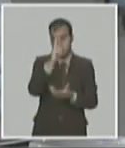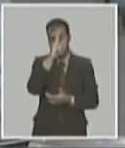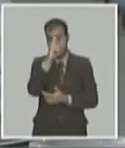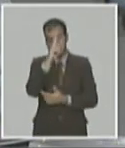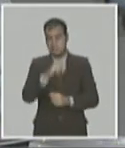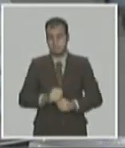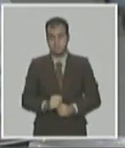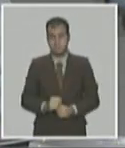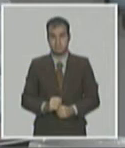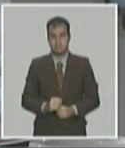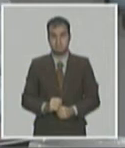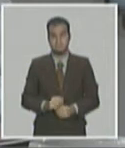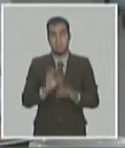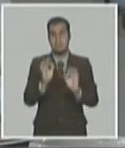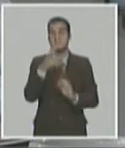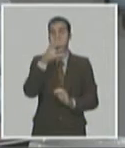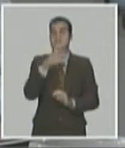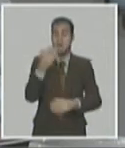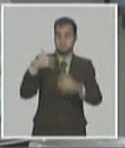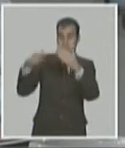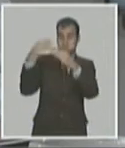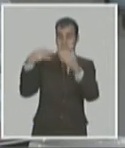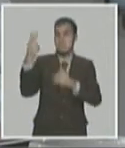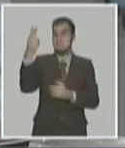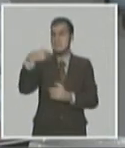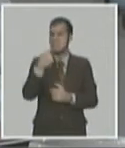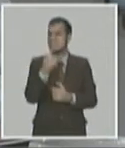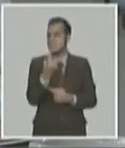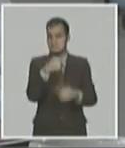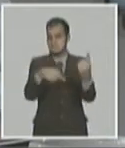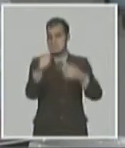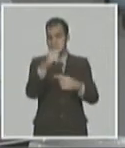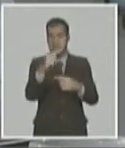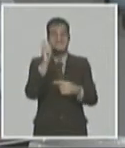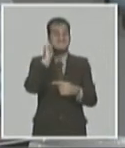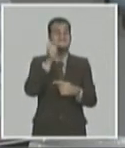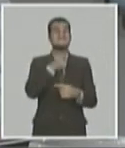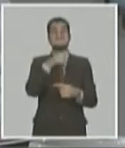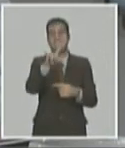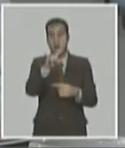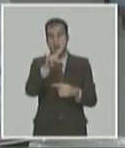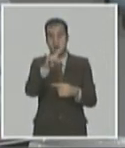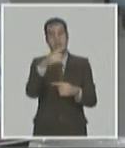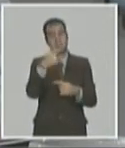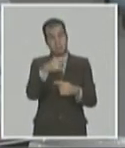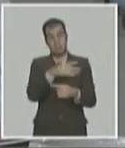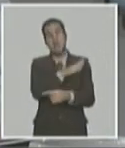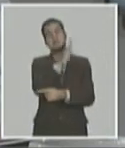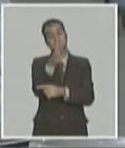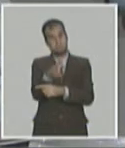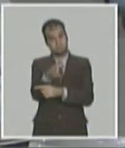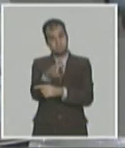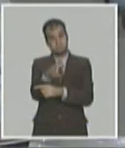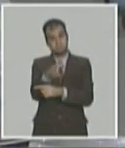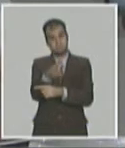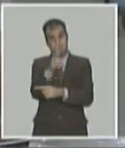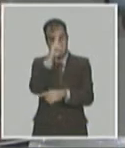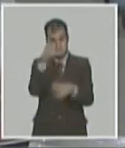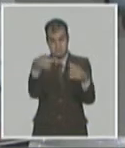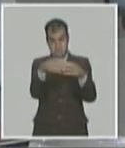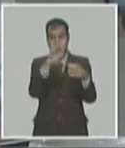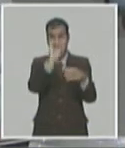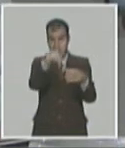de comandante jefe en aquel momento de que los principales dirigentes de la FEU fueran a la atención primaria, me correspondió, como a muchos